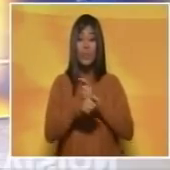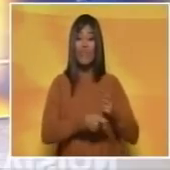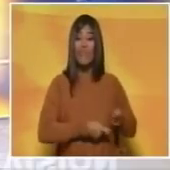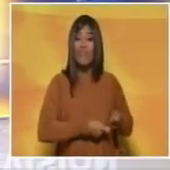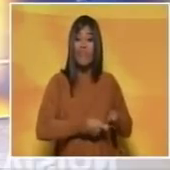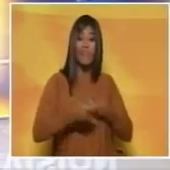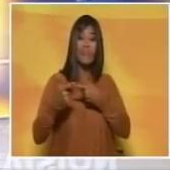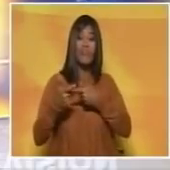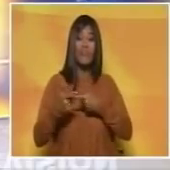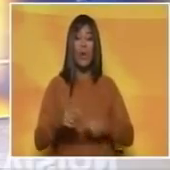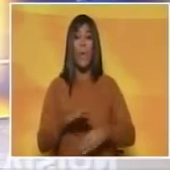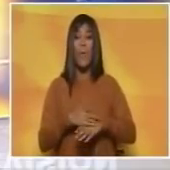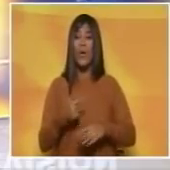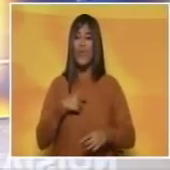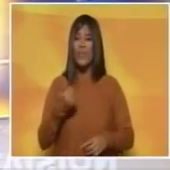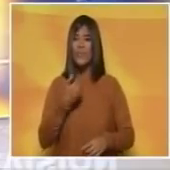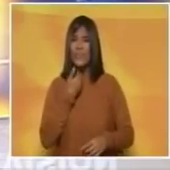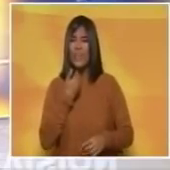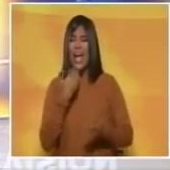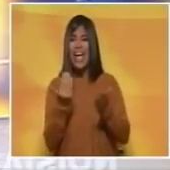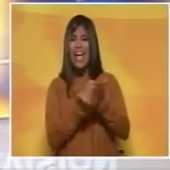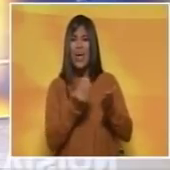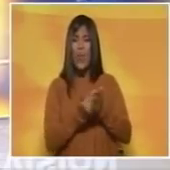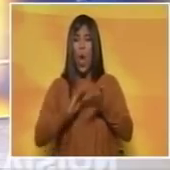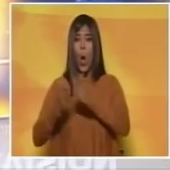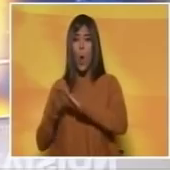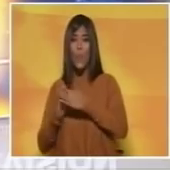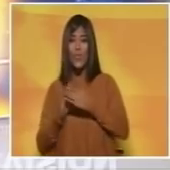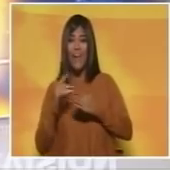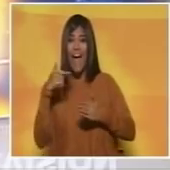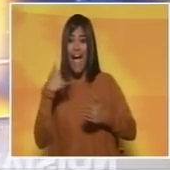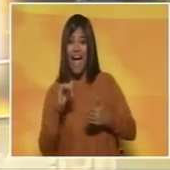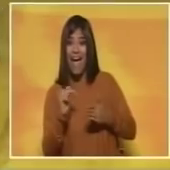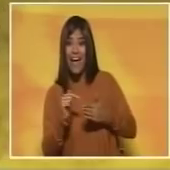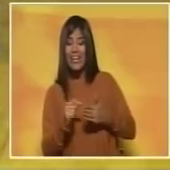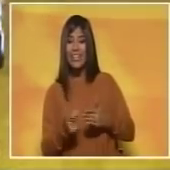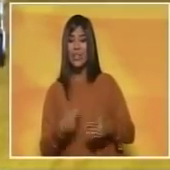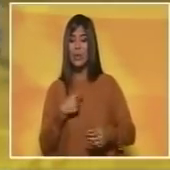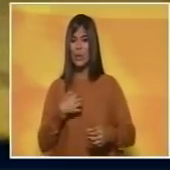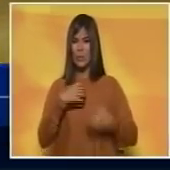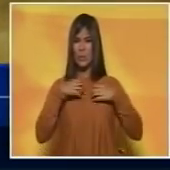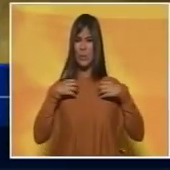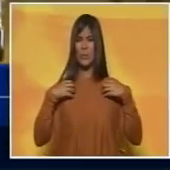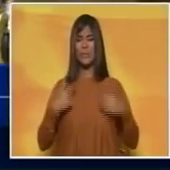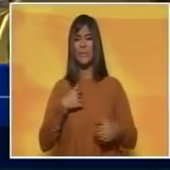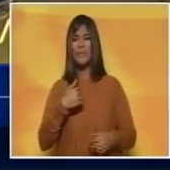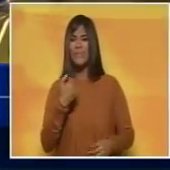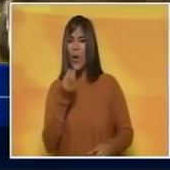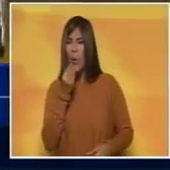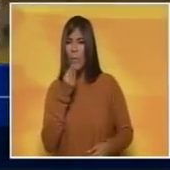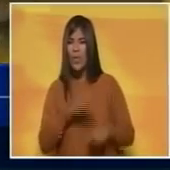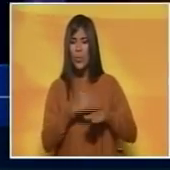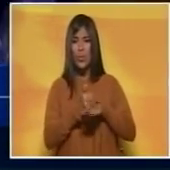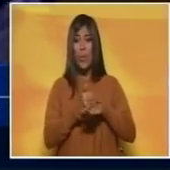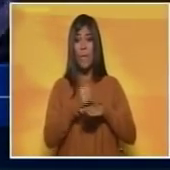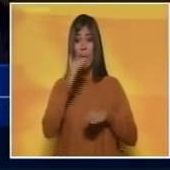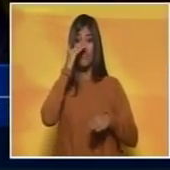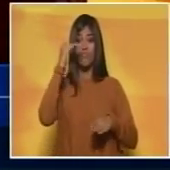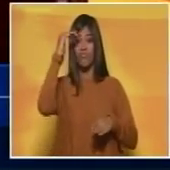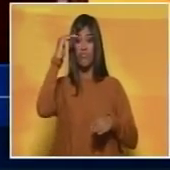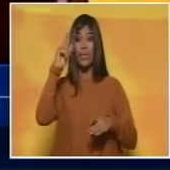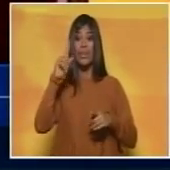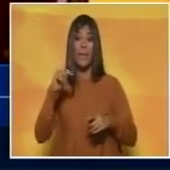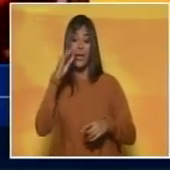haber sufrido una intoxicación en una escuela de la comunidad Las Delicias. El Ministerio de Salud Pública y Asistencia Social indicó que los adultos y